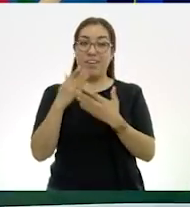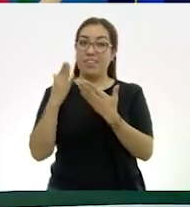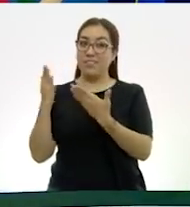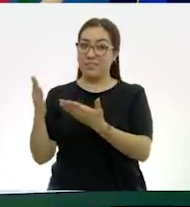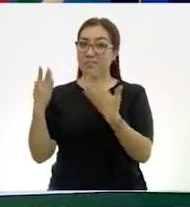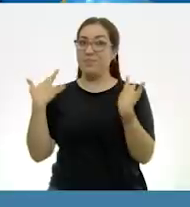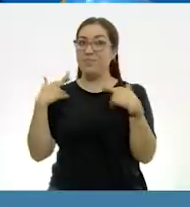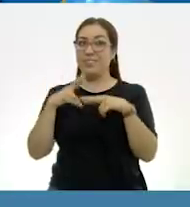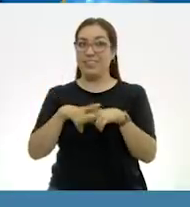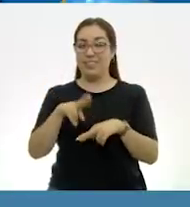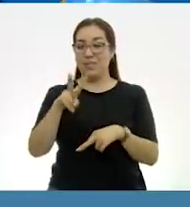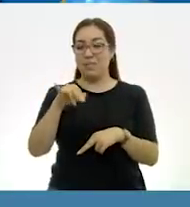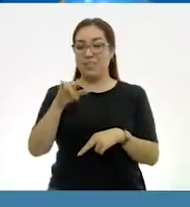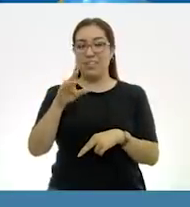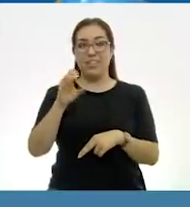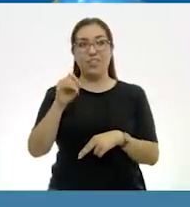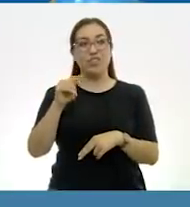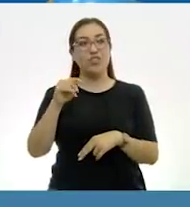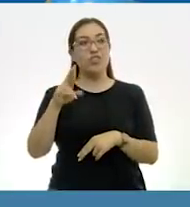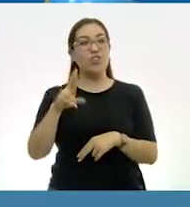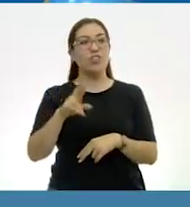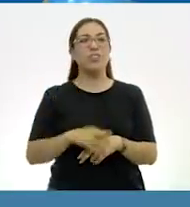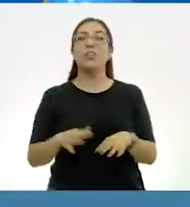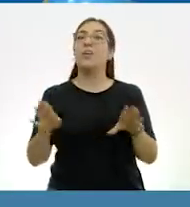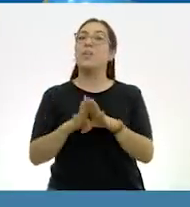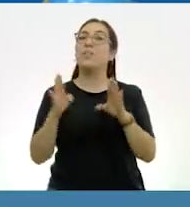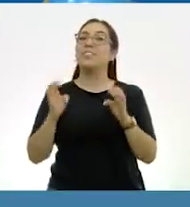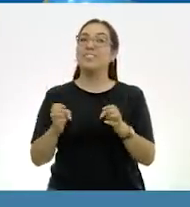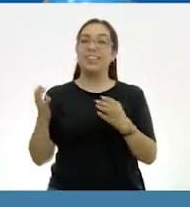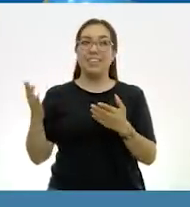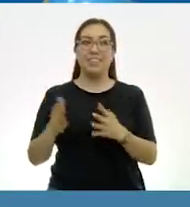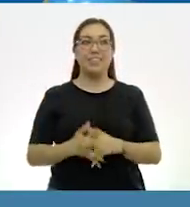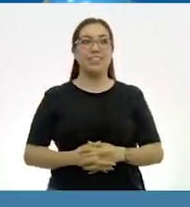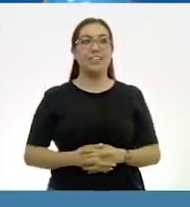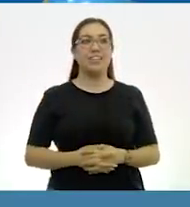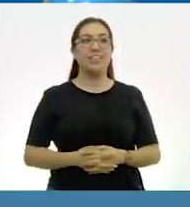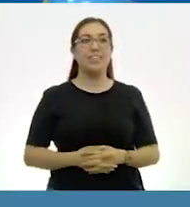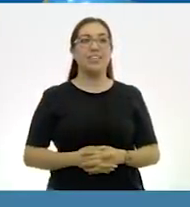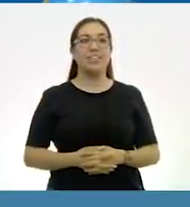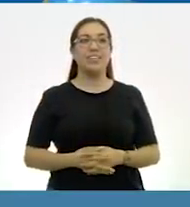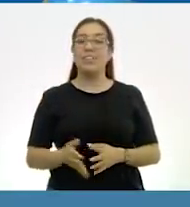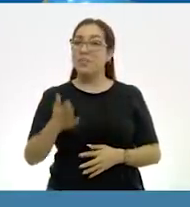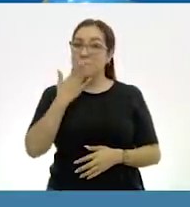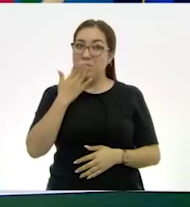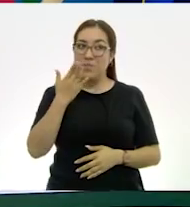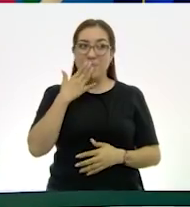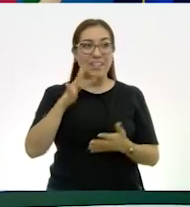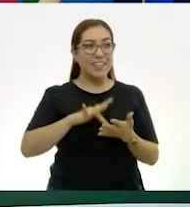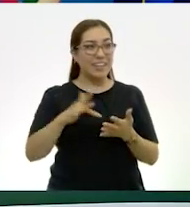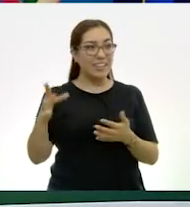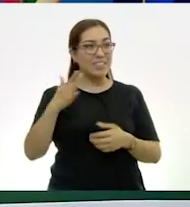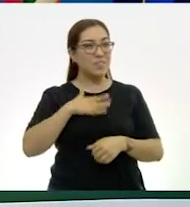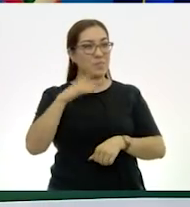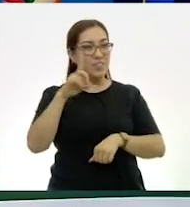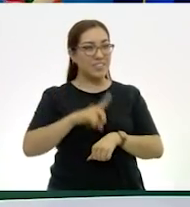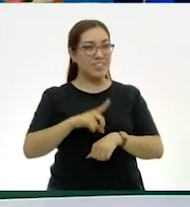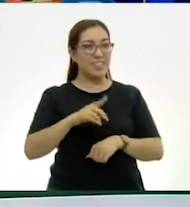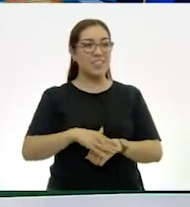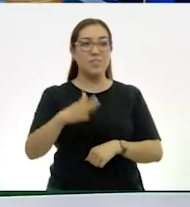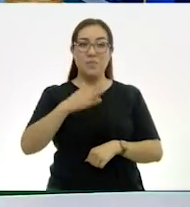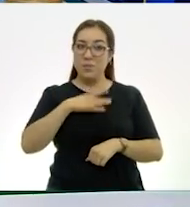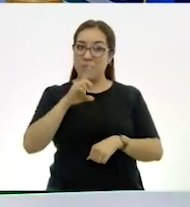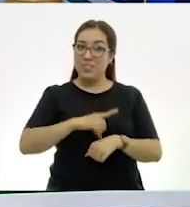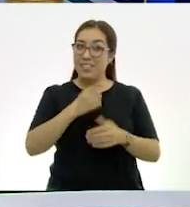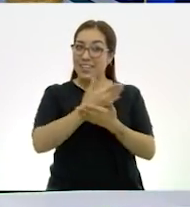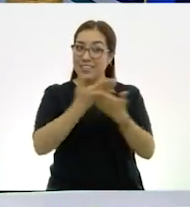profesor Víctor Pérez. Profesor, ¿cómo está usted? Muy bien, María, muy buenos días. Muy buen día. Buenos días